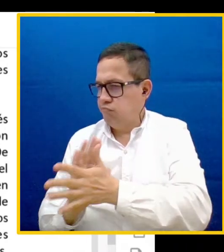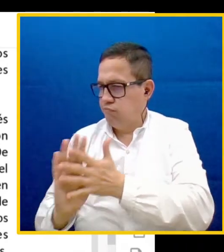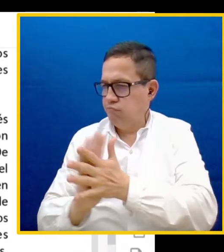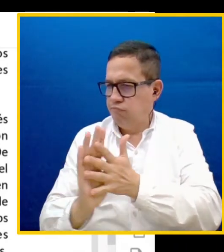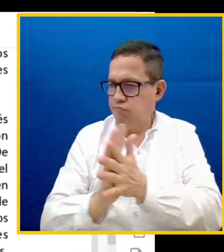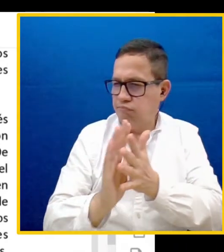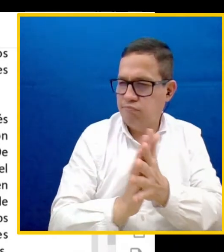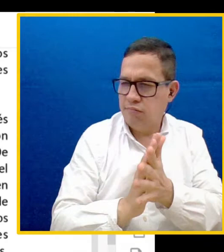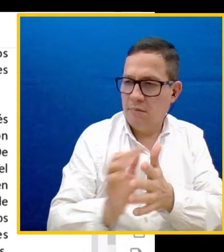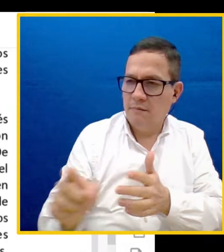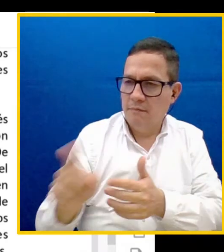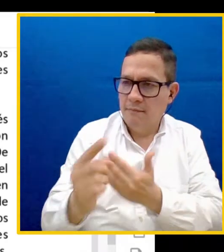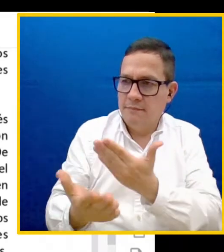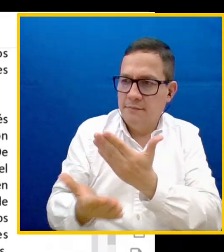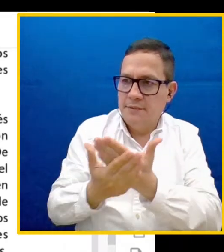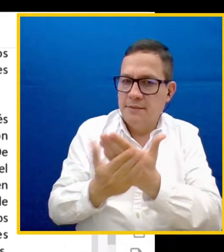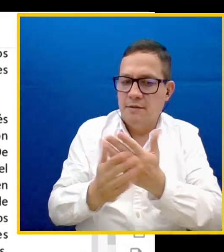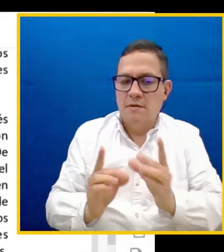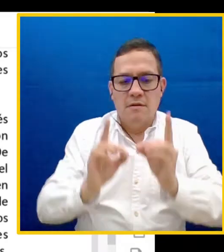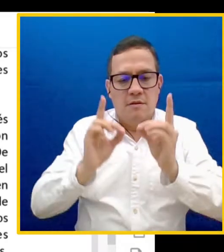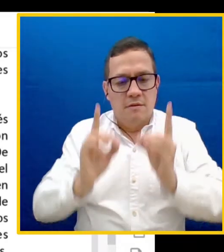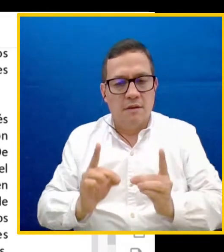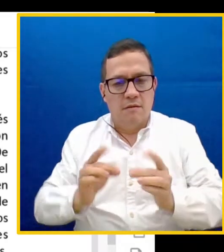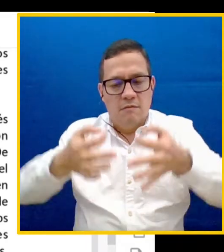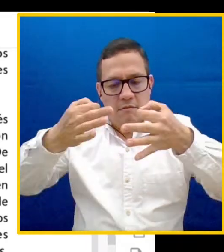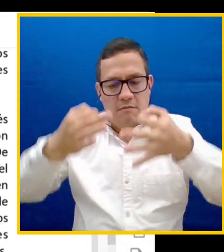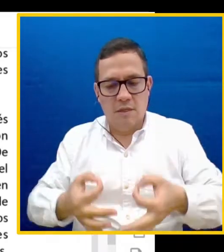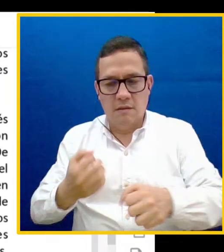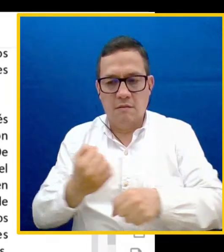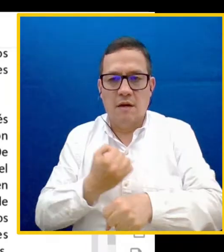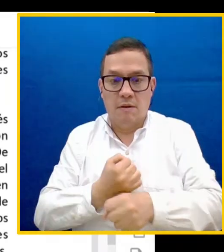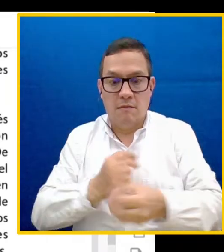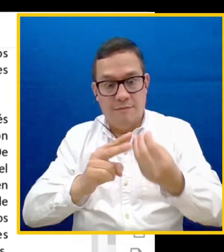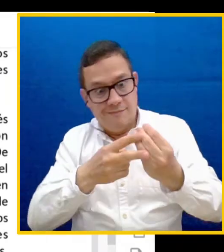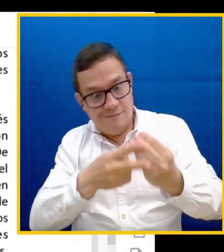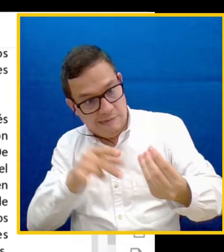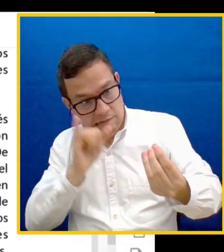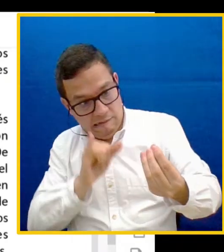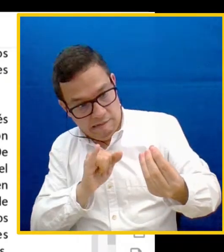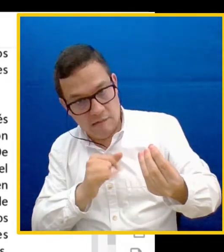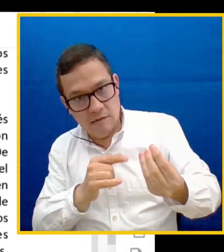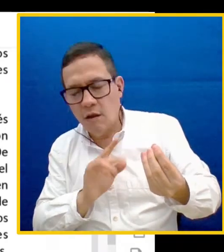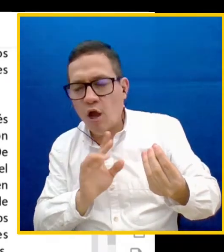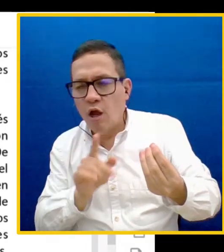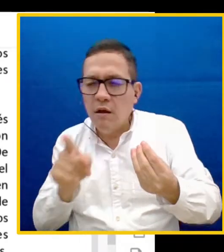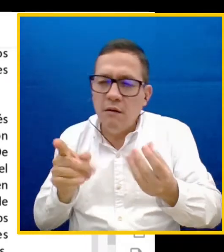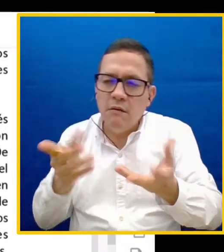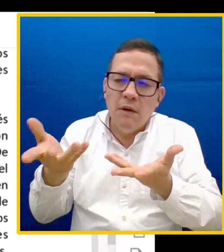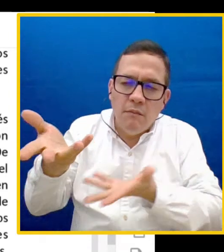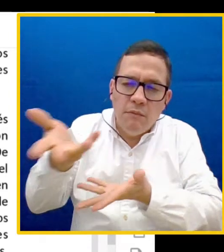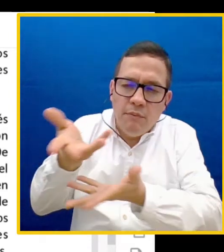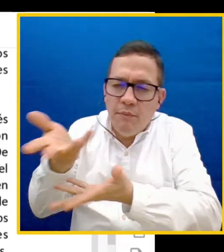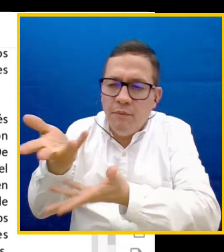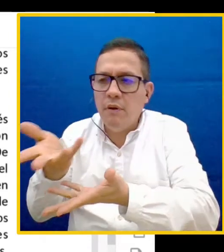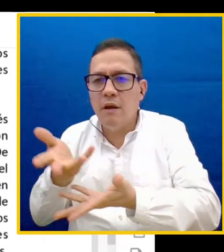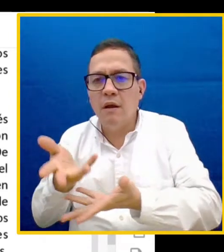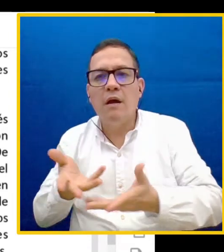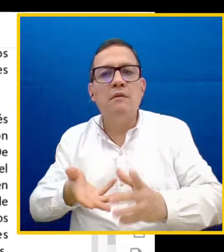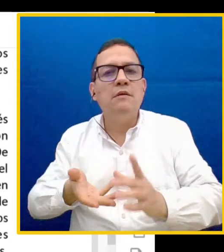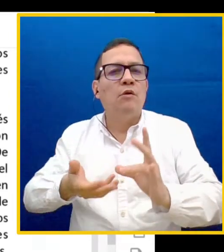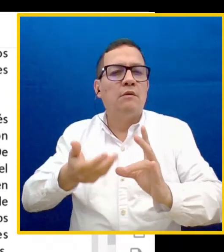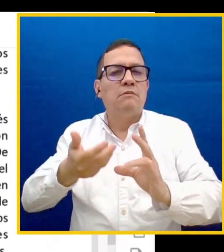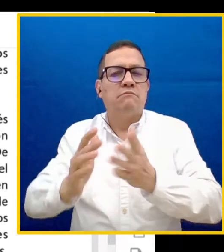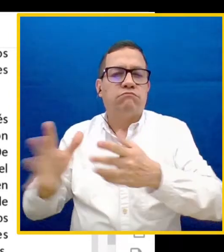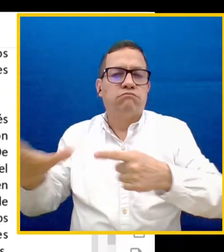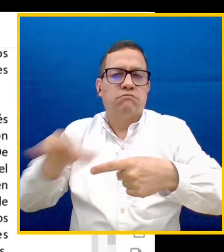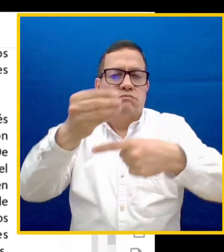las que definen el trabajo, más que el uso de instrumentos de medición estandarizados. Los datos cualitativos se construyen a